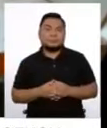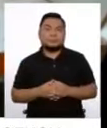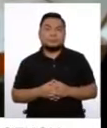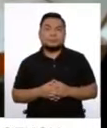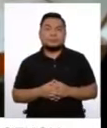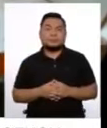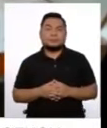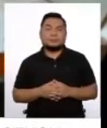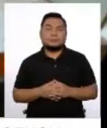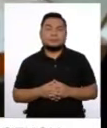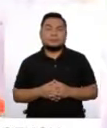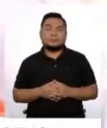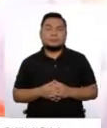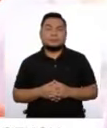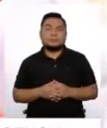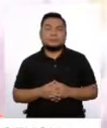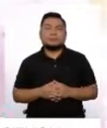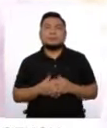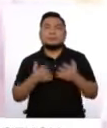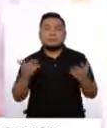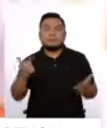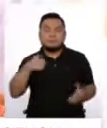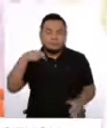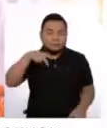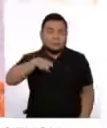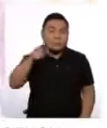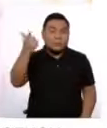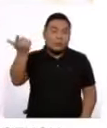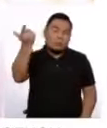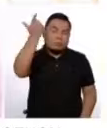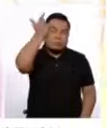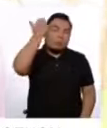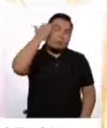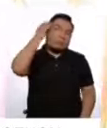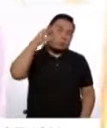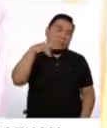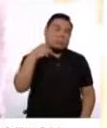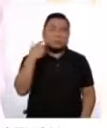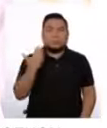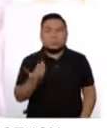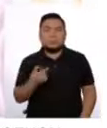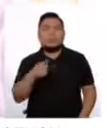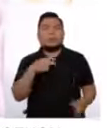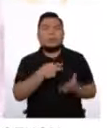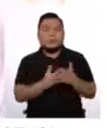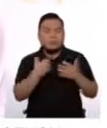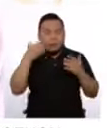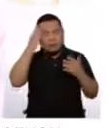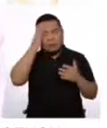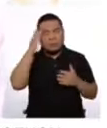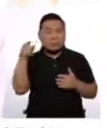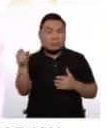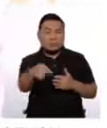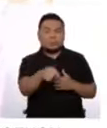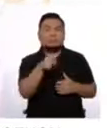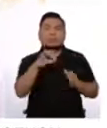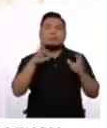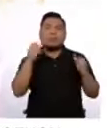En el momento que se retira el cliente, ahí es donde le meten un cachazo y al señor lo tumban, le llevan a tumbar a esa parte de allá. ¿En qué momento entra la policía?